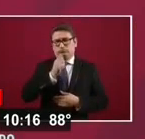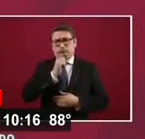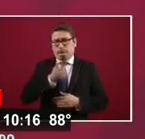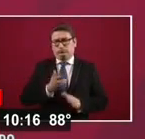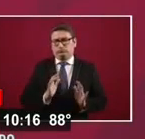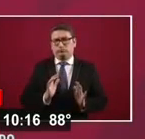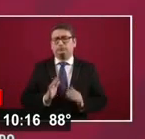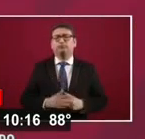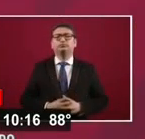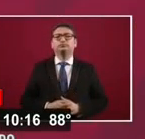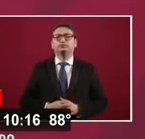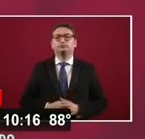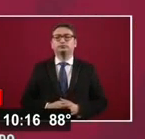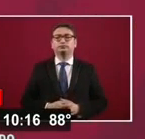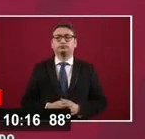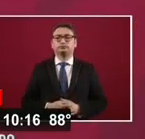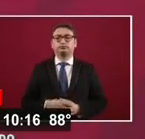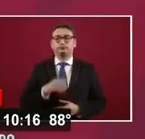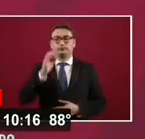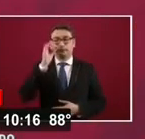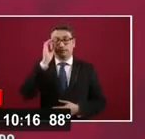representamos